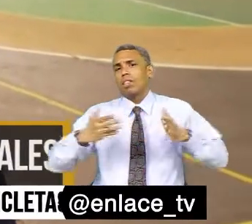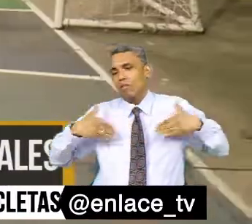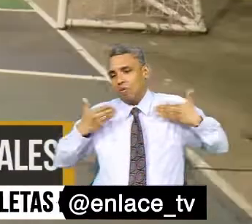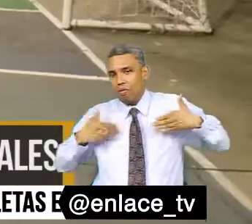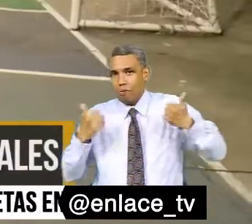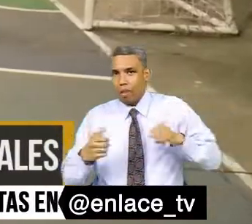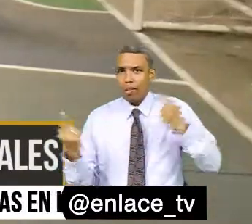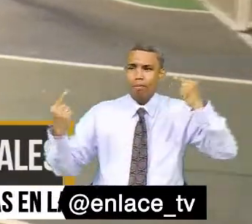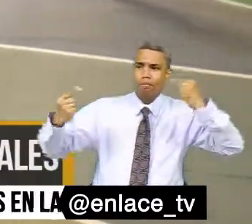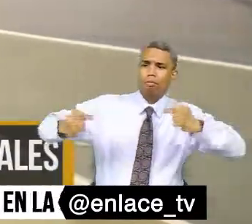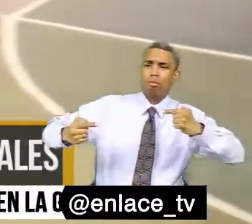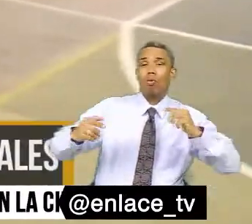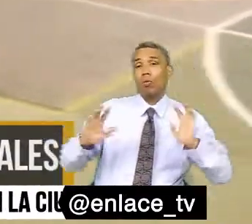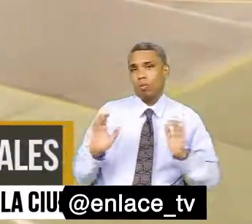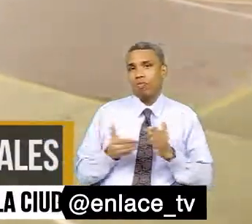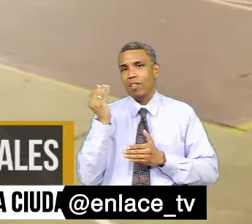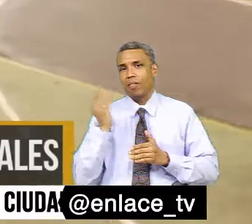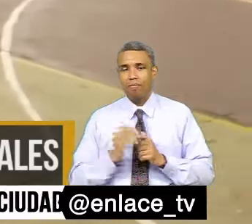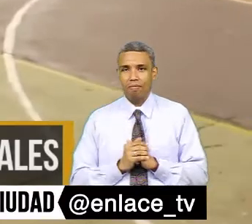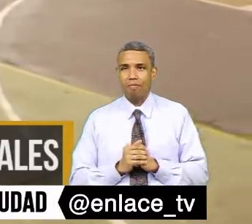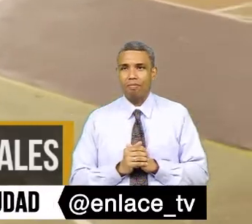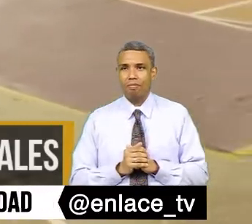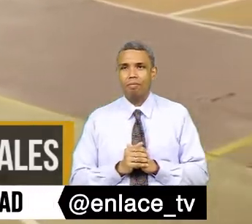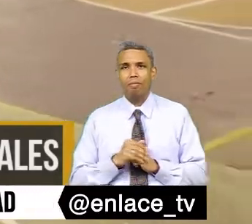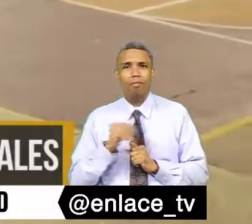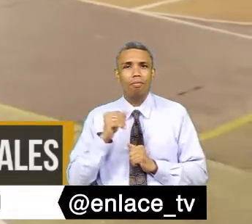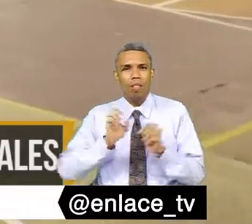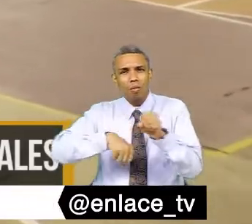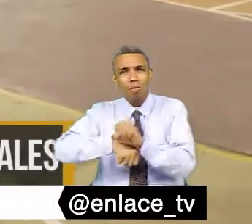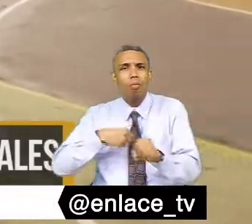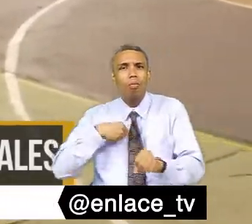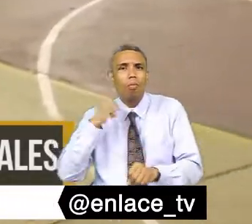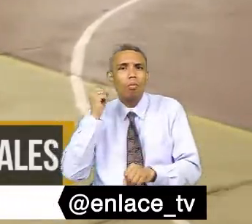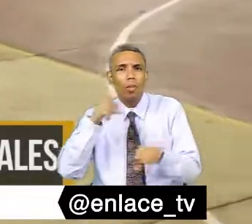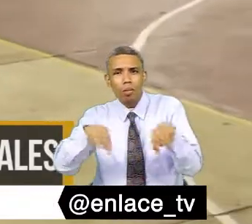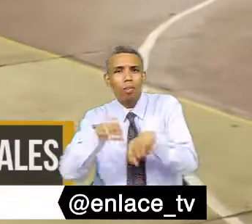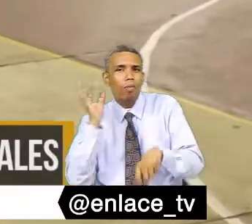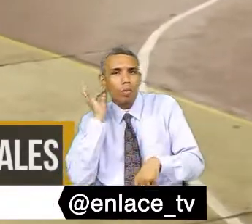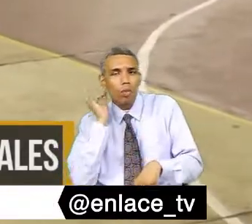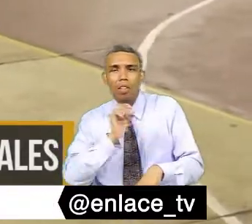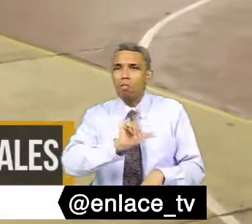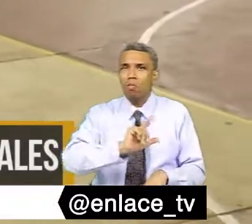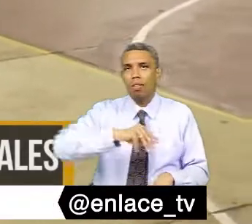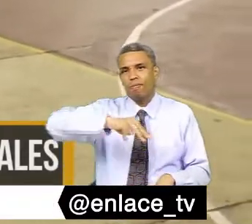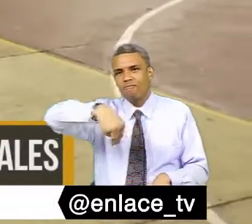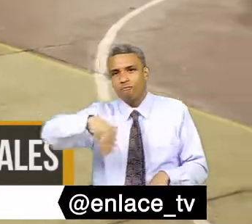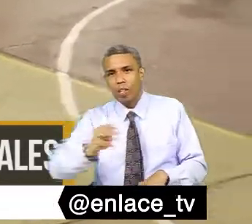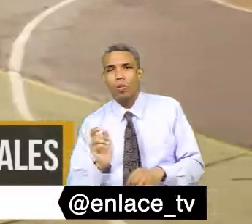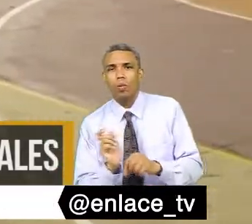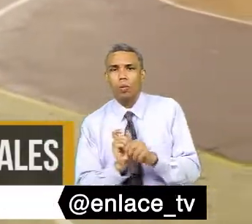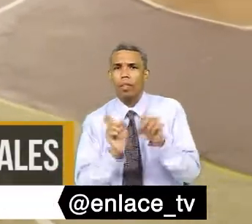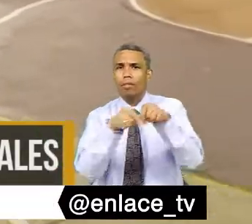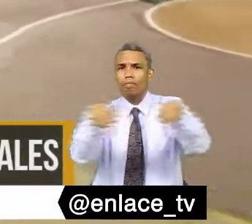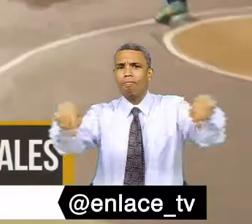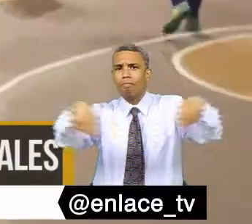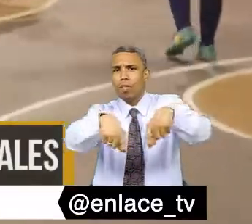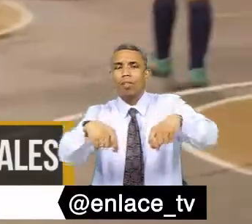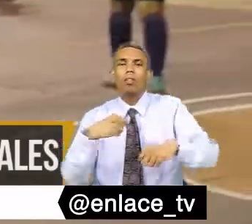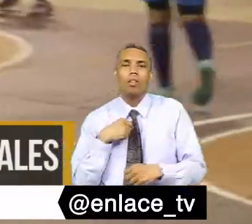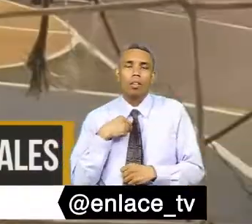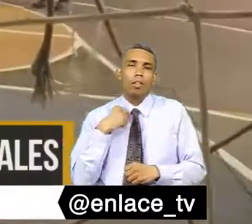partido. Cabe recordar que esta disciplina en las categorías femenino y masculino se juega los lunes y miércoles en las polideportivas de los barrios Gaitán,